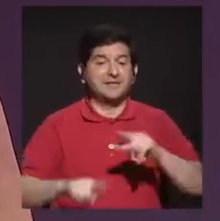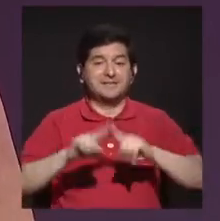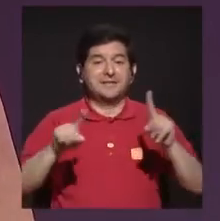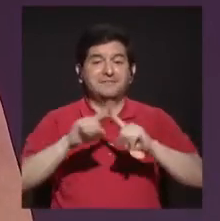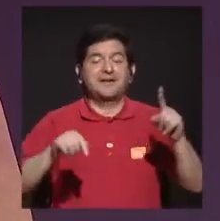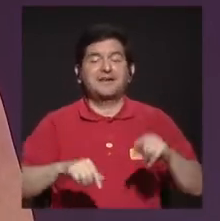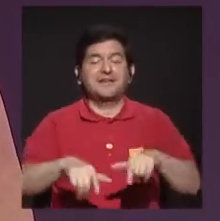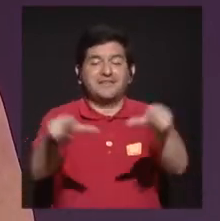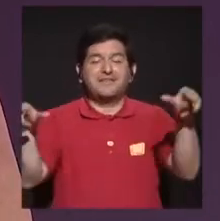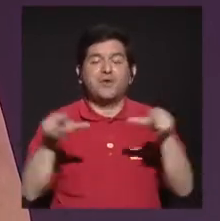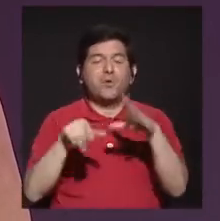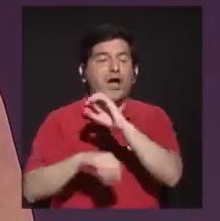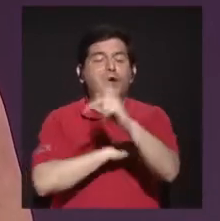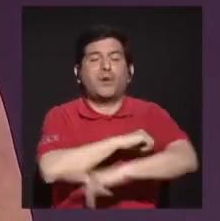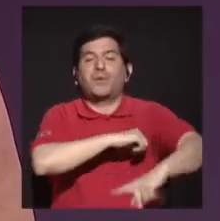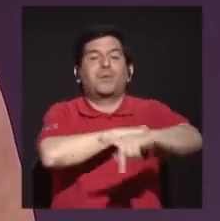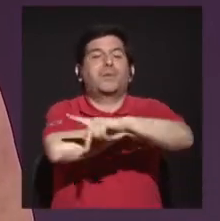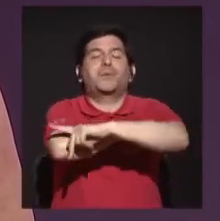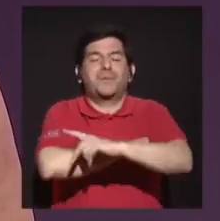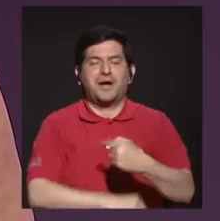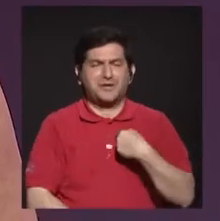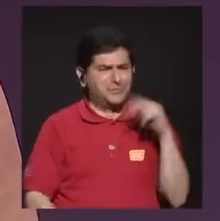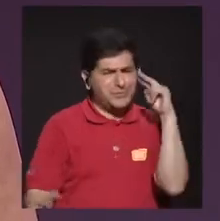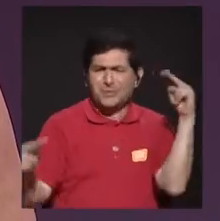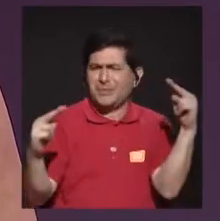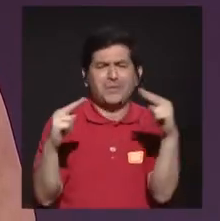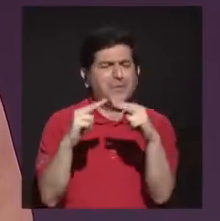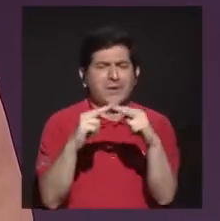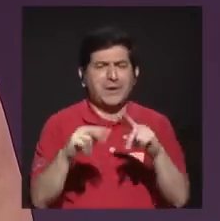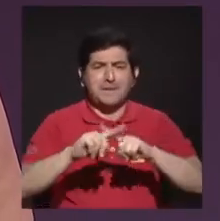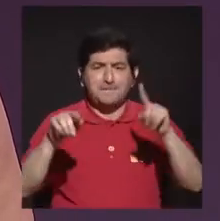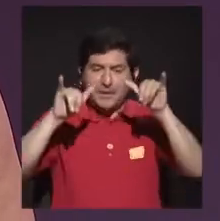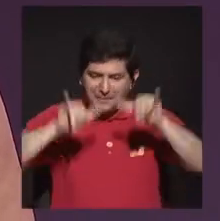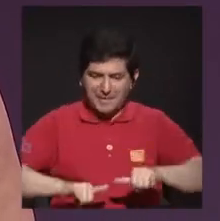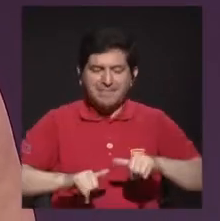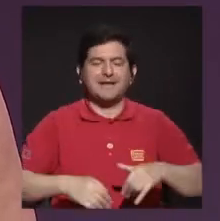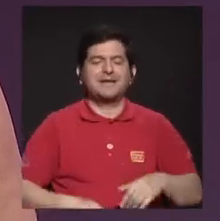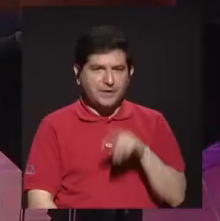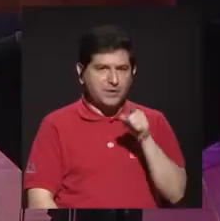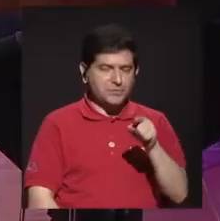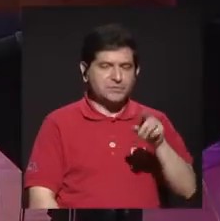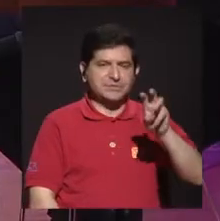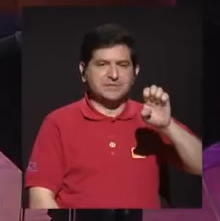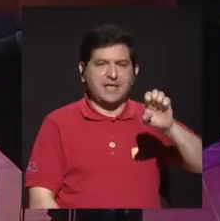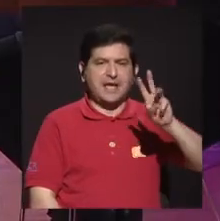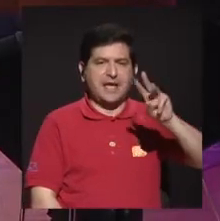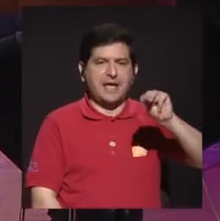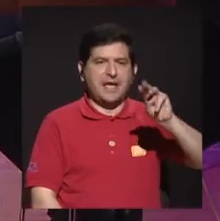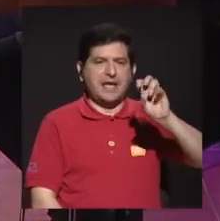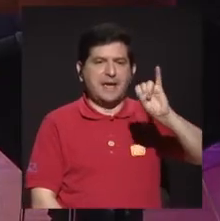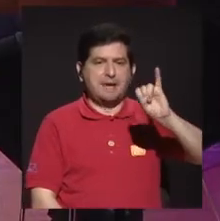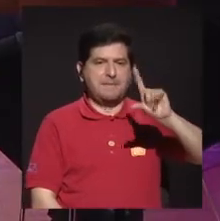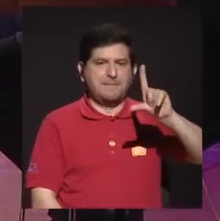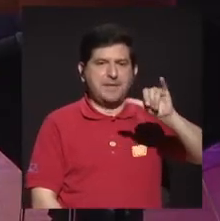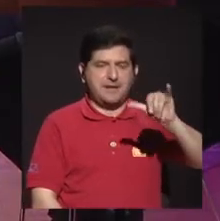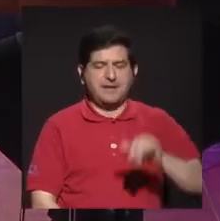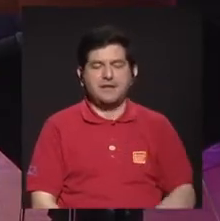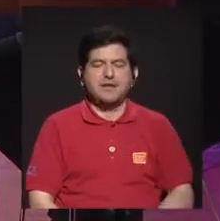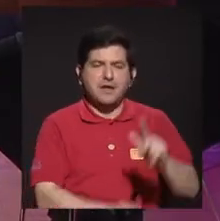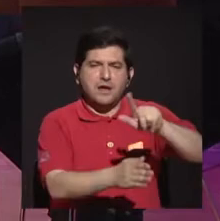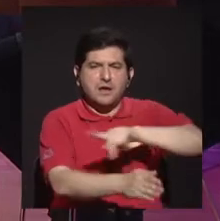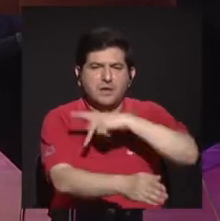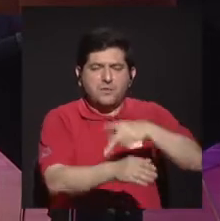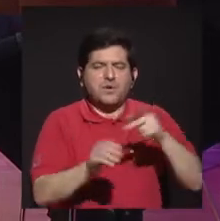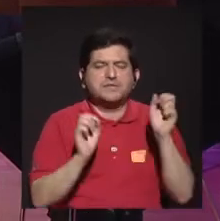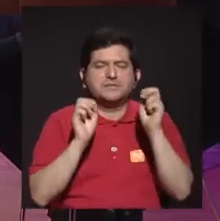a otros lugares en los que uno no conoce estando en cuatro paredes. Y vos, Emily, ¿qué herramientas te brindó la poesía